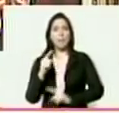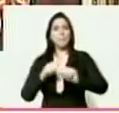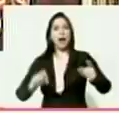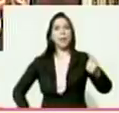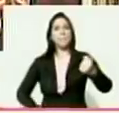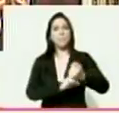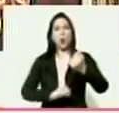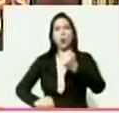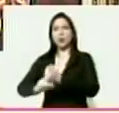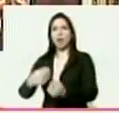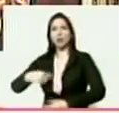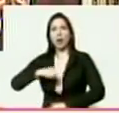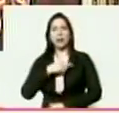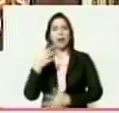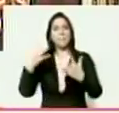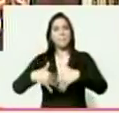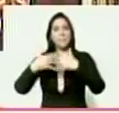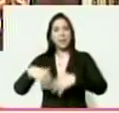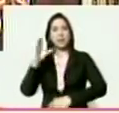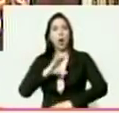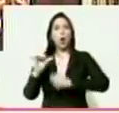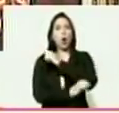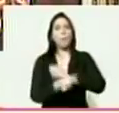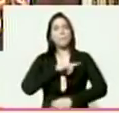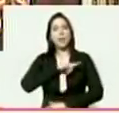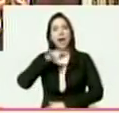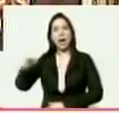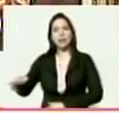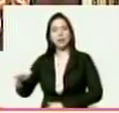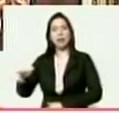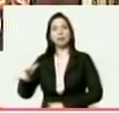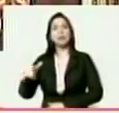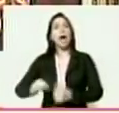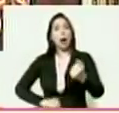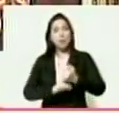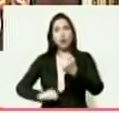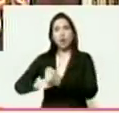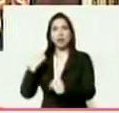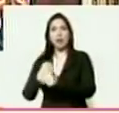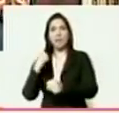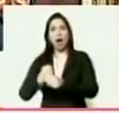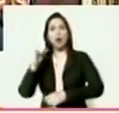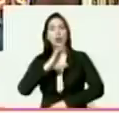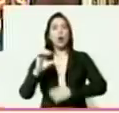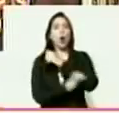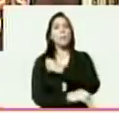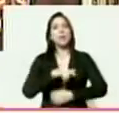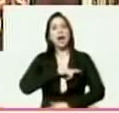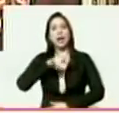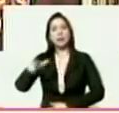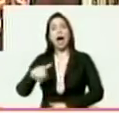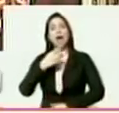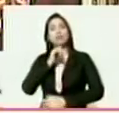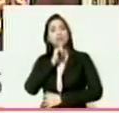nuestra empresa Conviasa, para apoyar a los trabajadores y trabajadoras de Conviasa, anuncié que